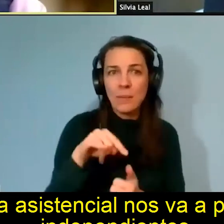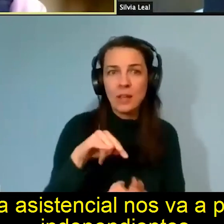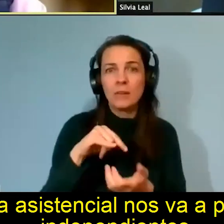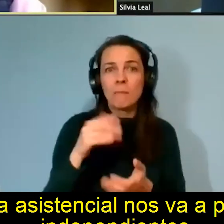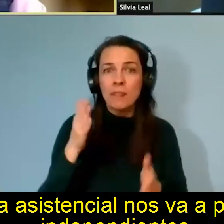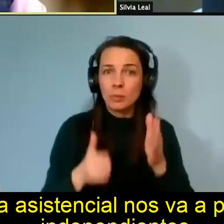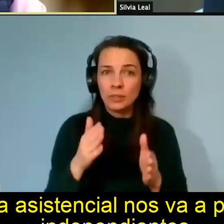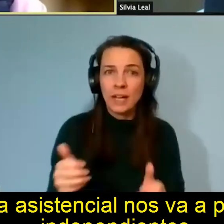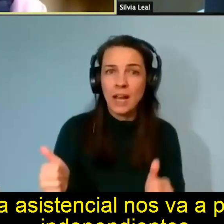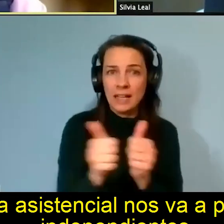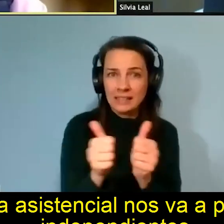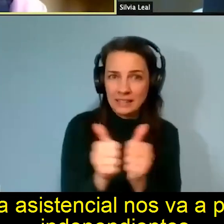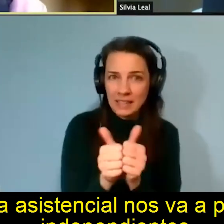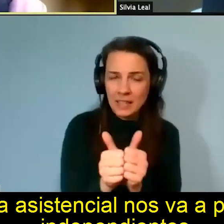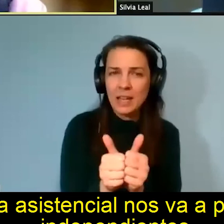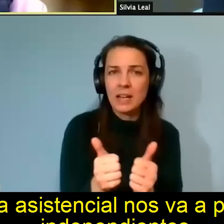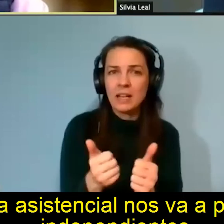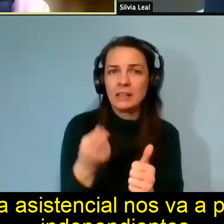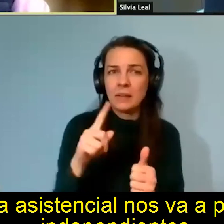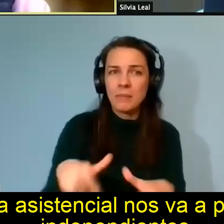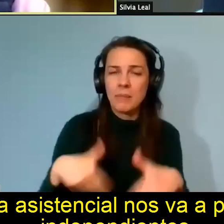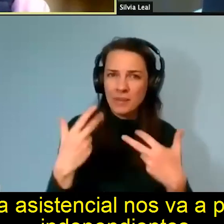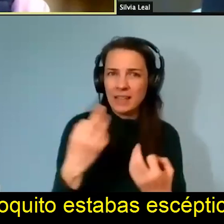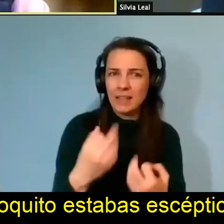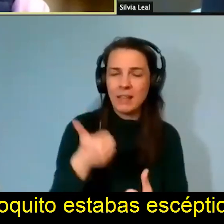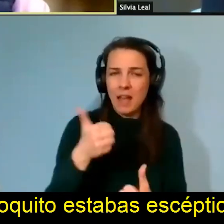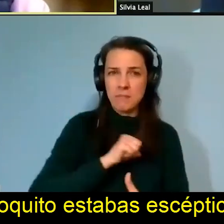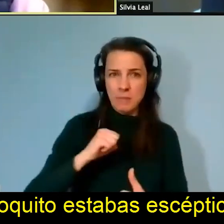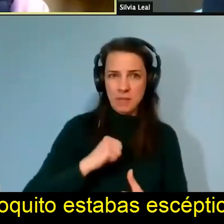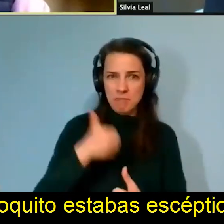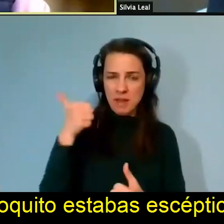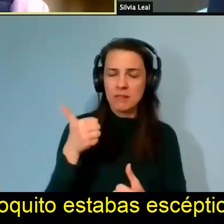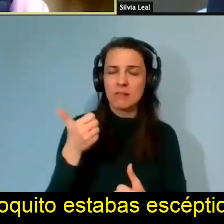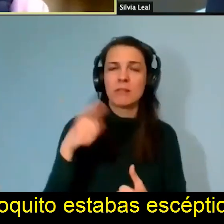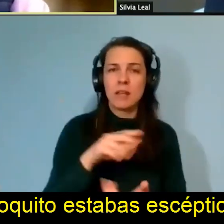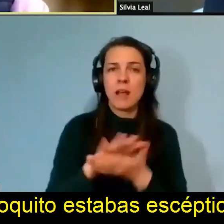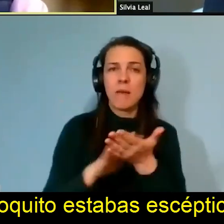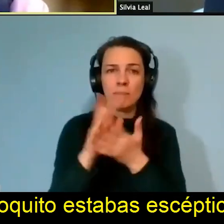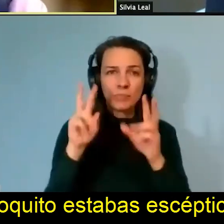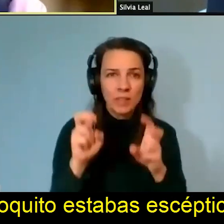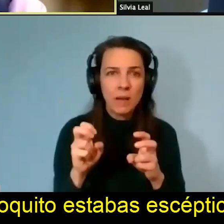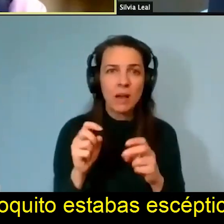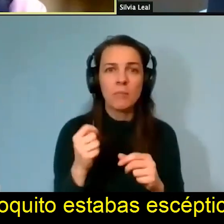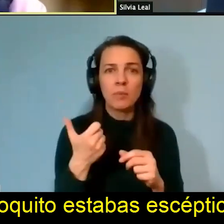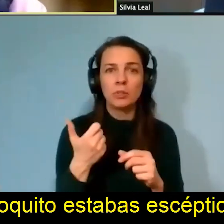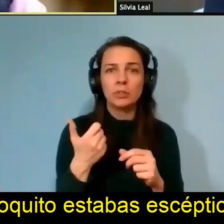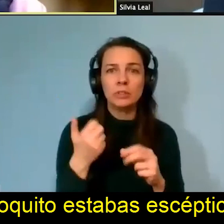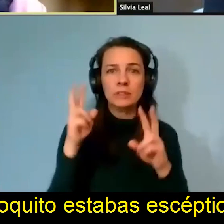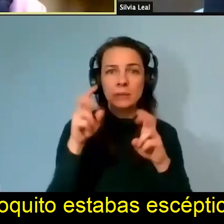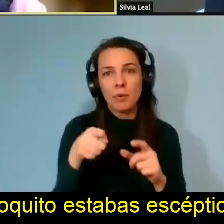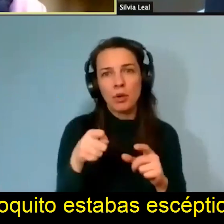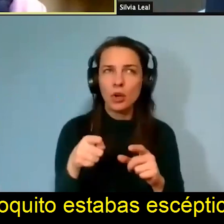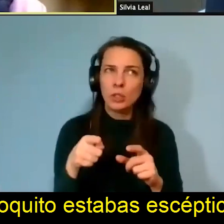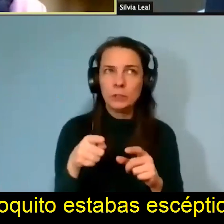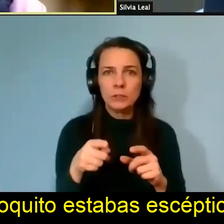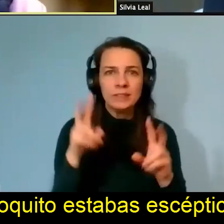asistencial nos va a permitir ser más independientes. Hemos hablado un poquito, estabas escéptica